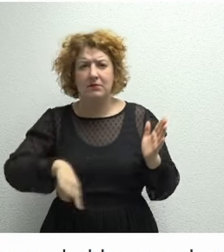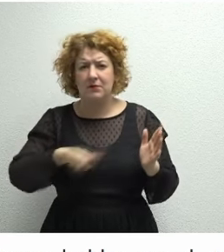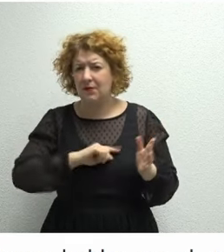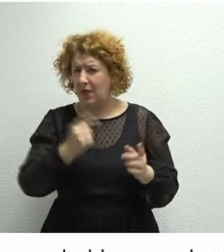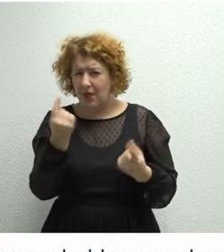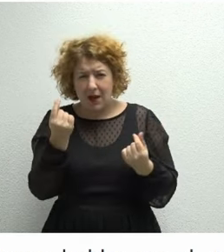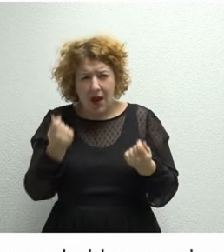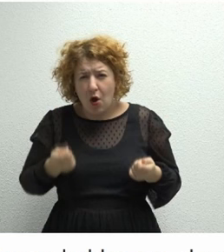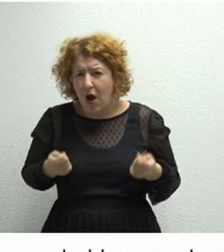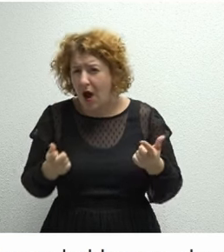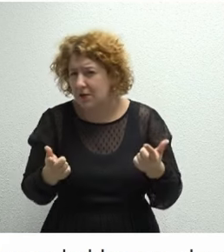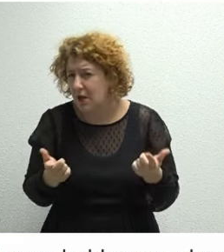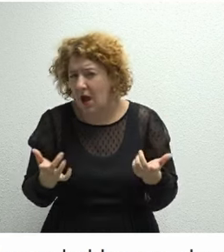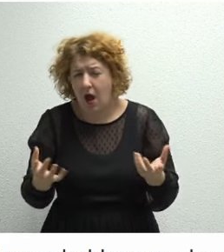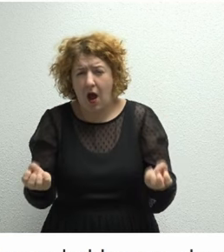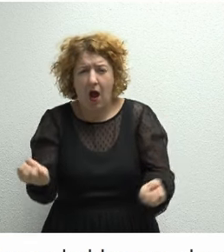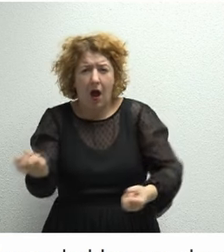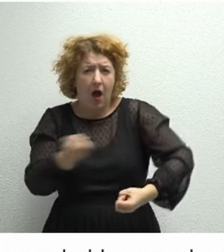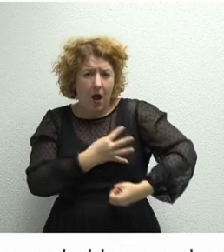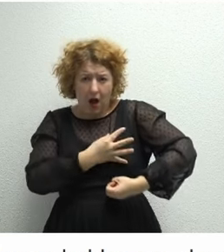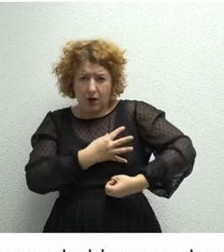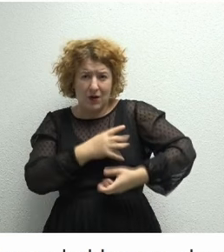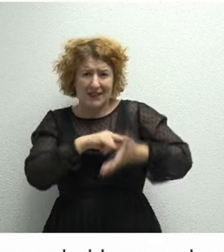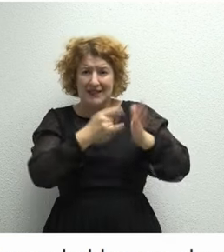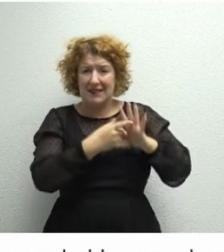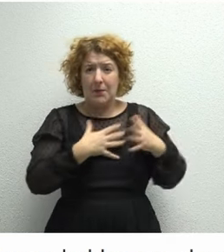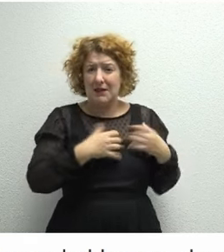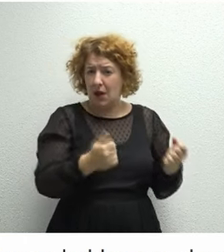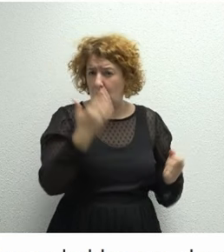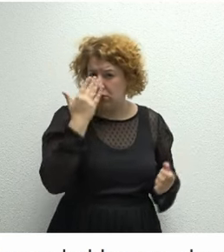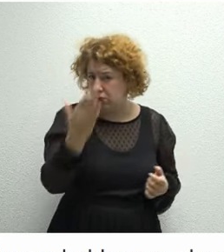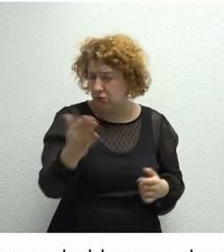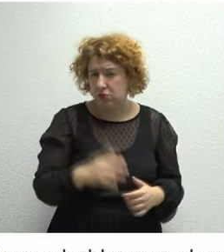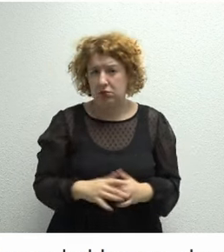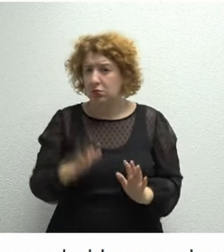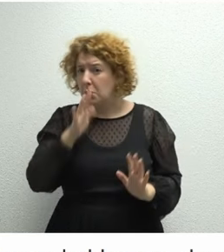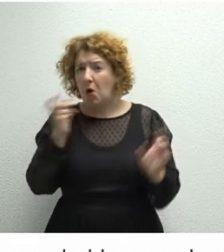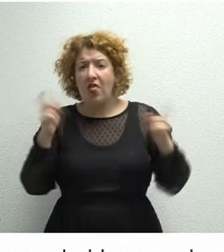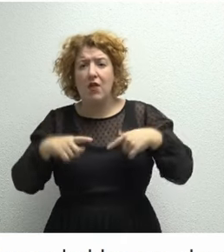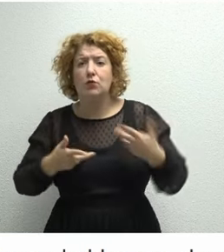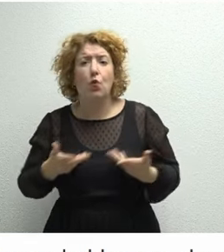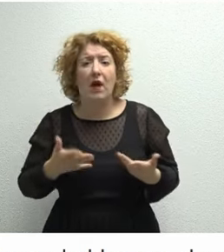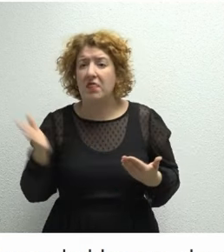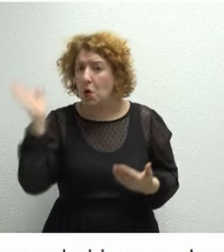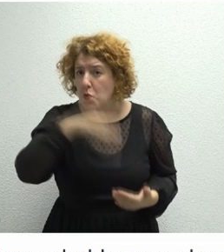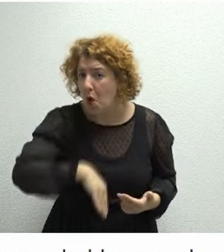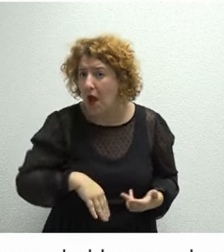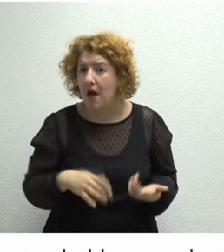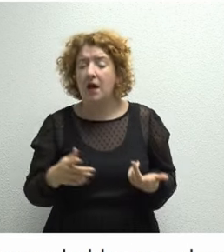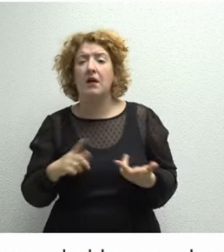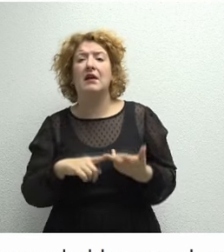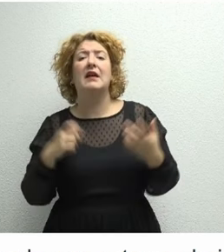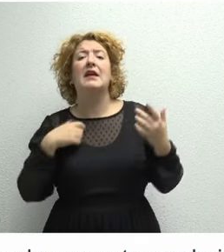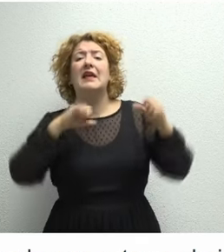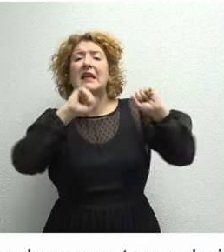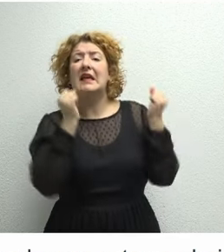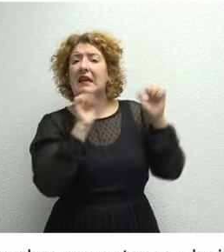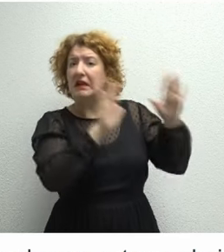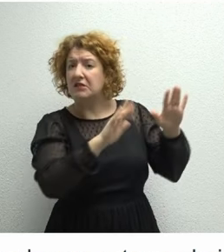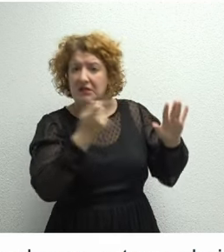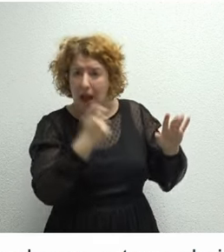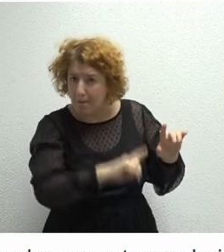dinero a lo que es el sistema de salud porque no ha habido citan urgencias no ha habido